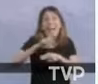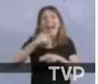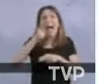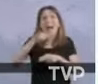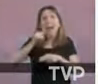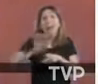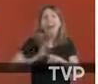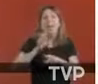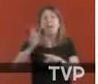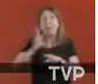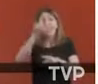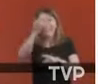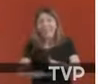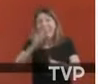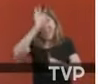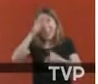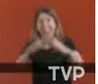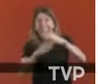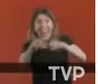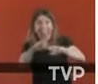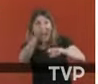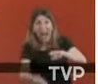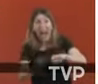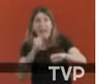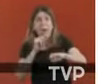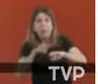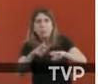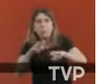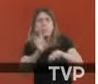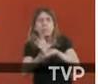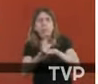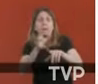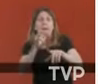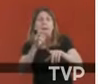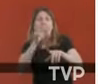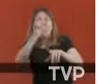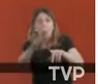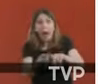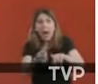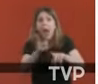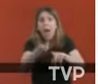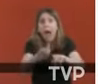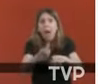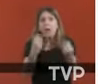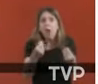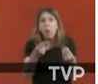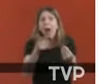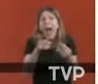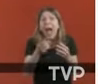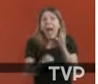año 33, 1533. Ahí nació la deuda externa, el pensamiento